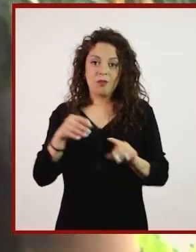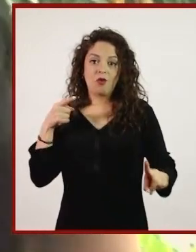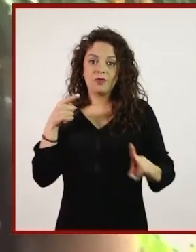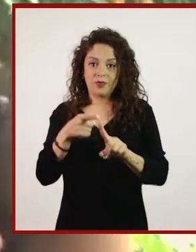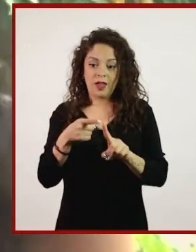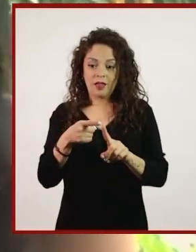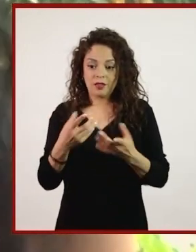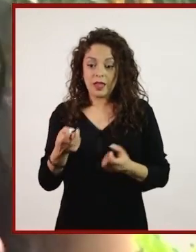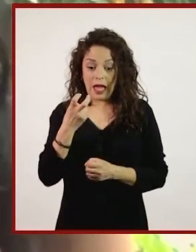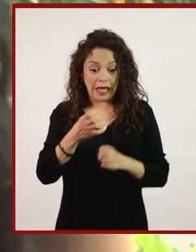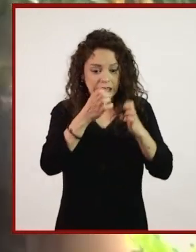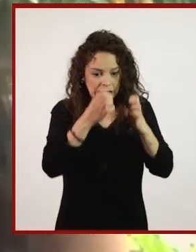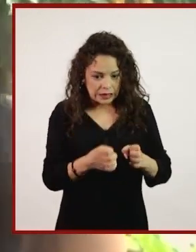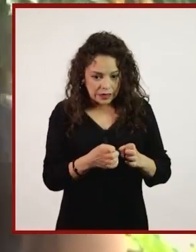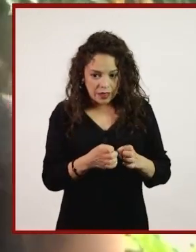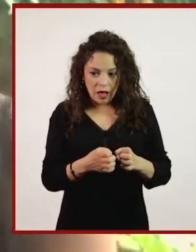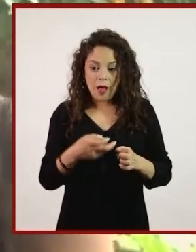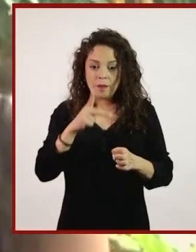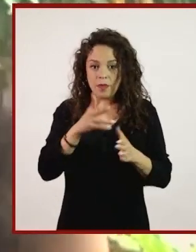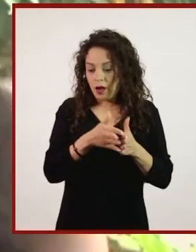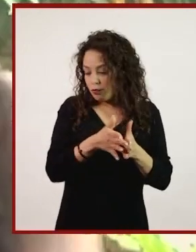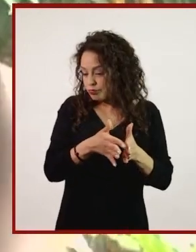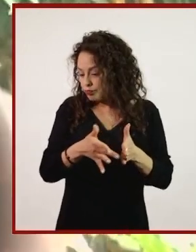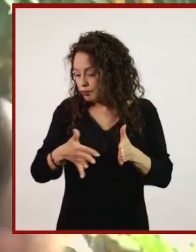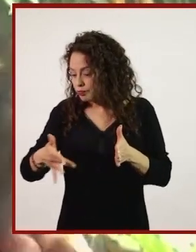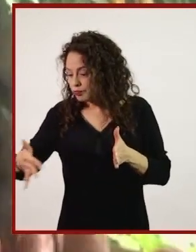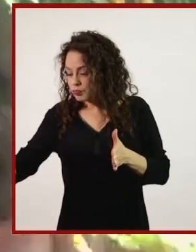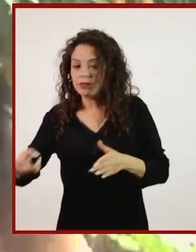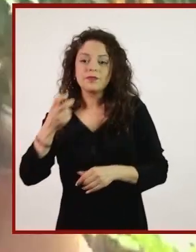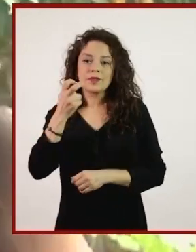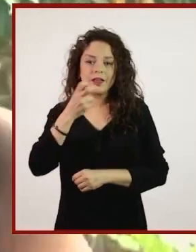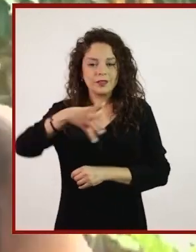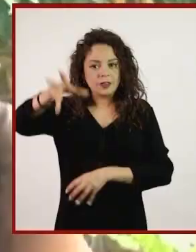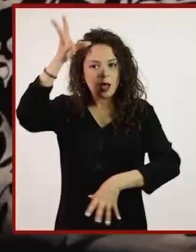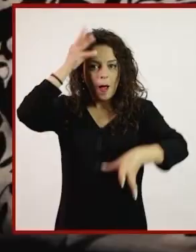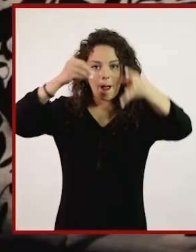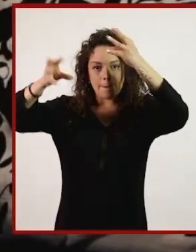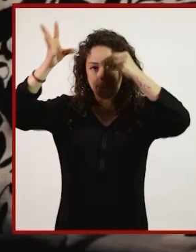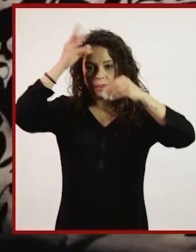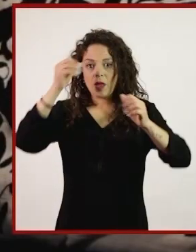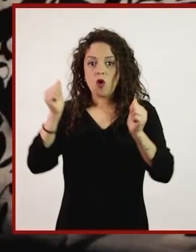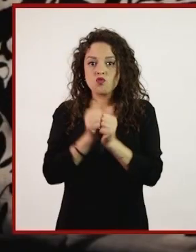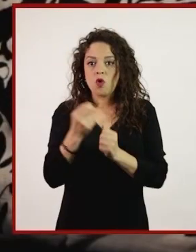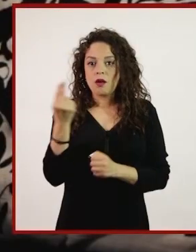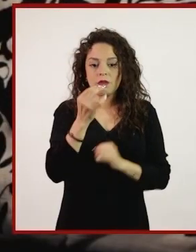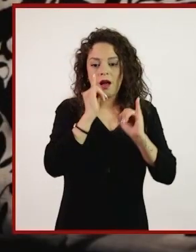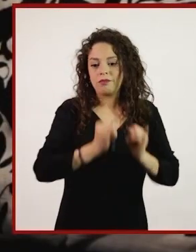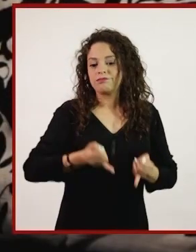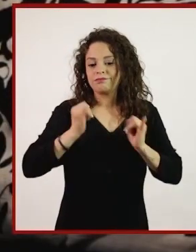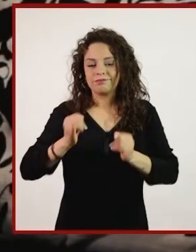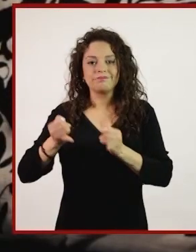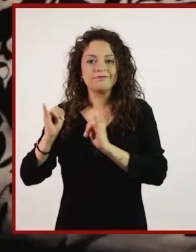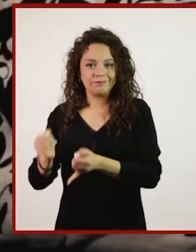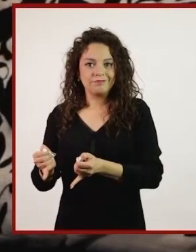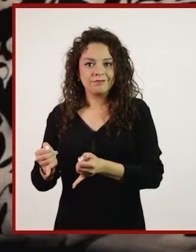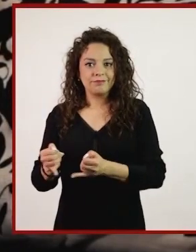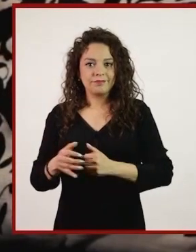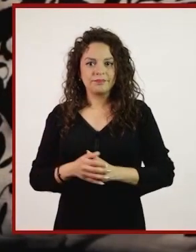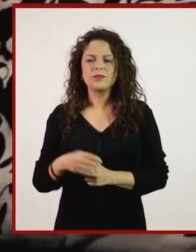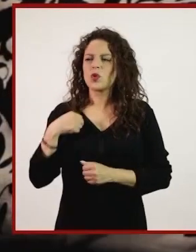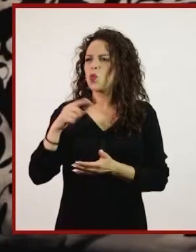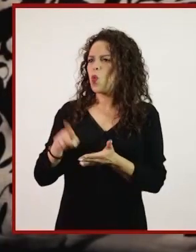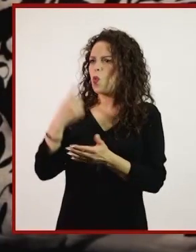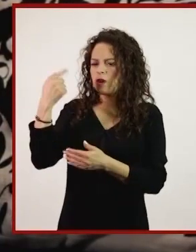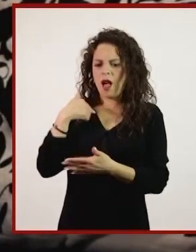más ricos que el fin, ¿no? O sea, está y va a suceder, pero todo el proceso es el aprendizaje partiendo de esa necesidad individual. Fíjate